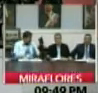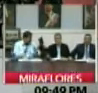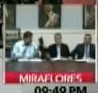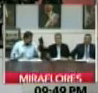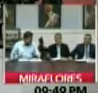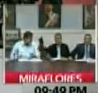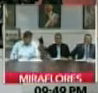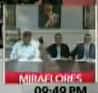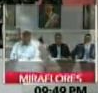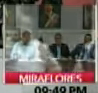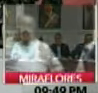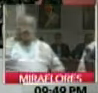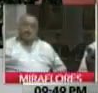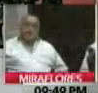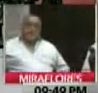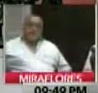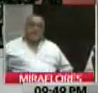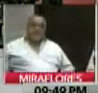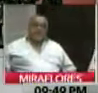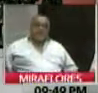Recuerdo que también asesinaron a César Vera,